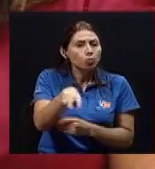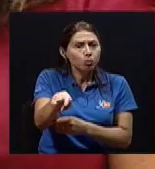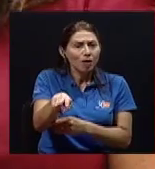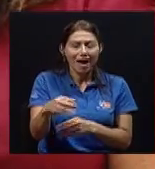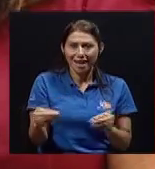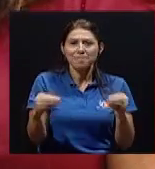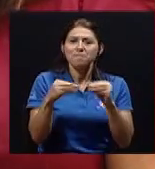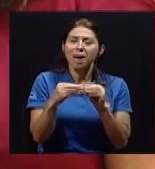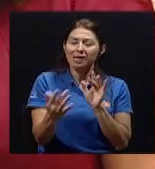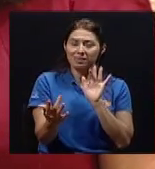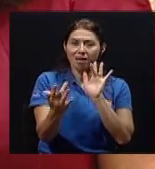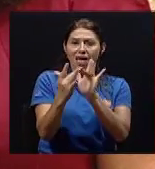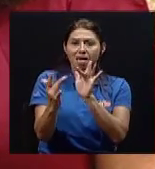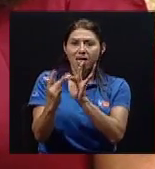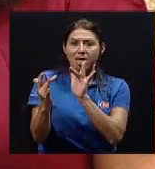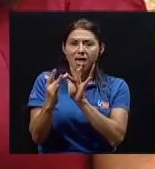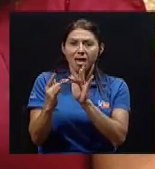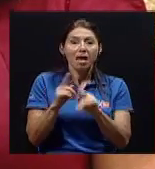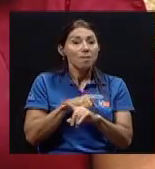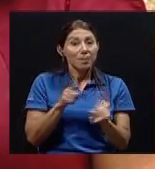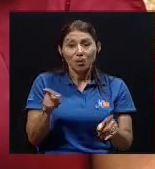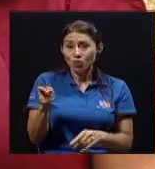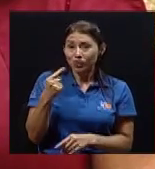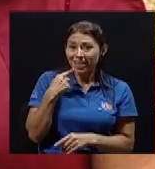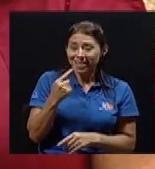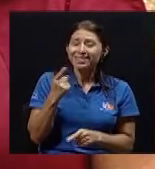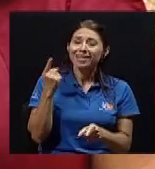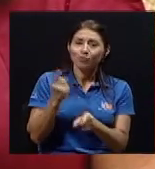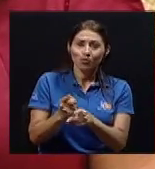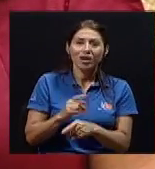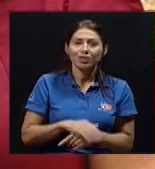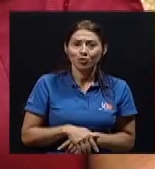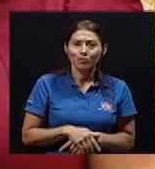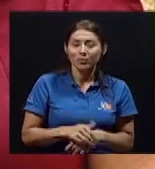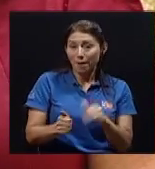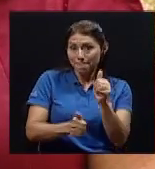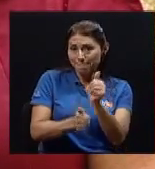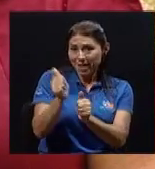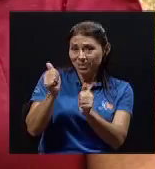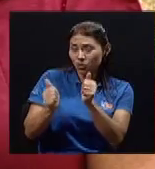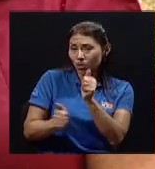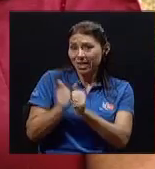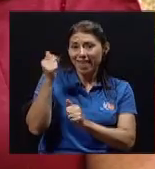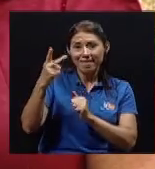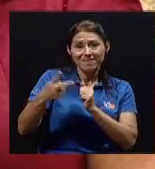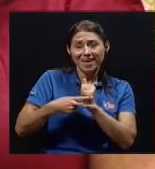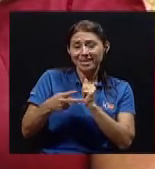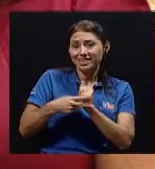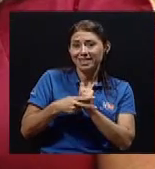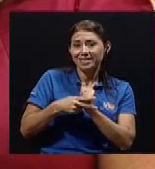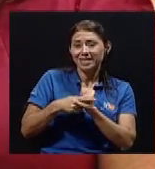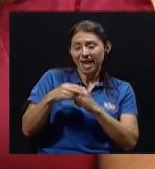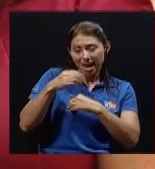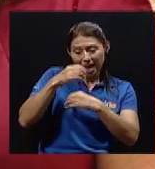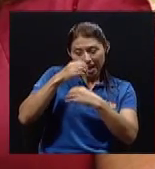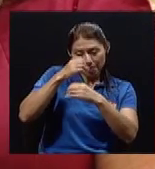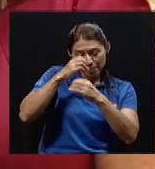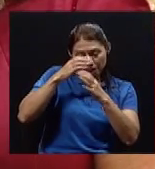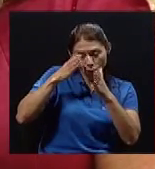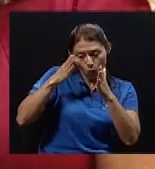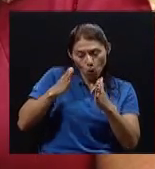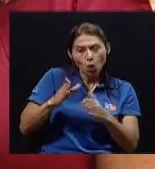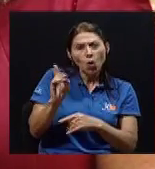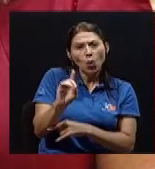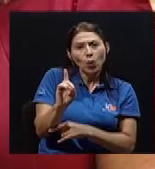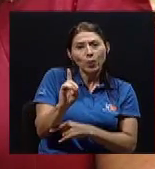ustedes dicen es correcto en el sentido de que la mayoría de las veces el microbiólogo va a estar en su laboratorio tratando